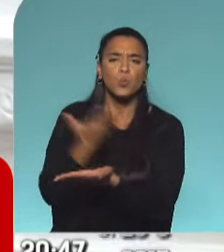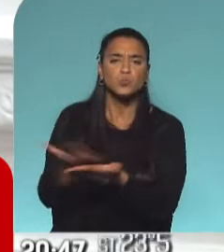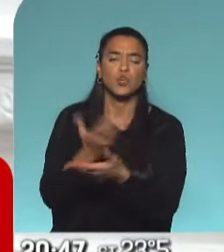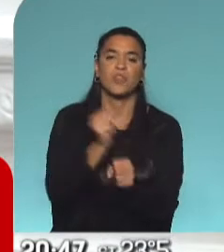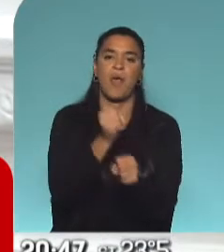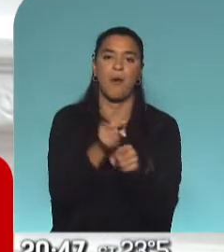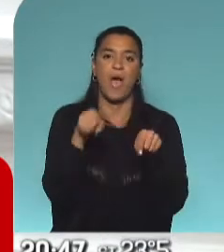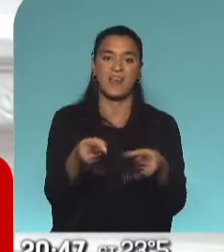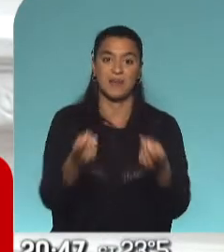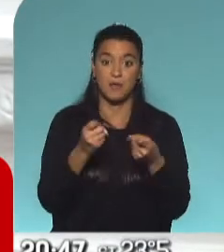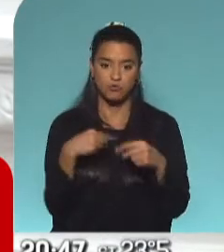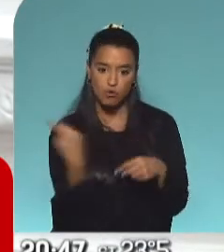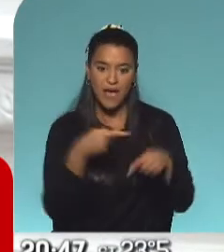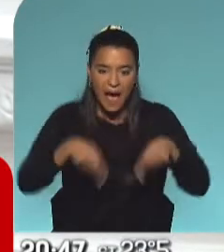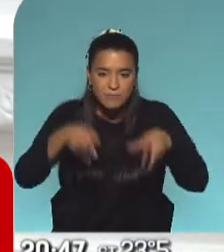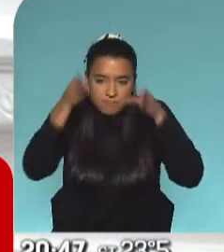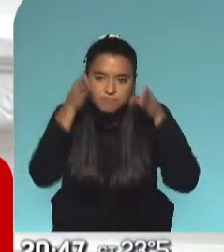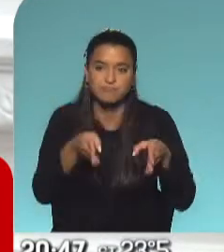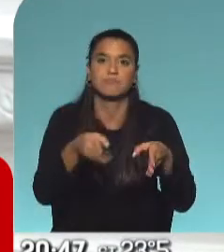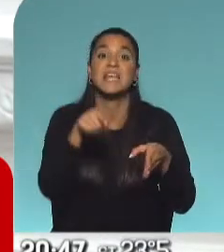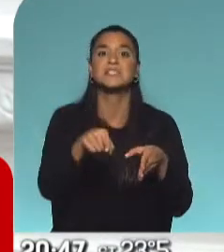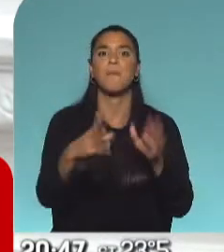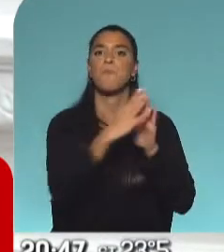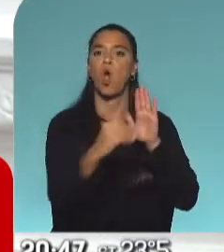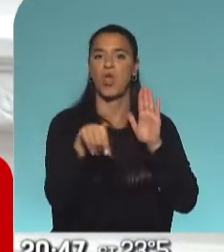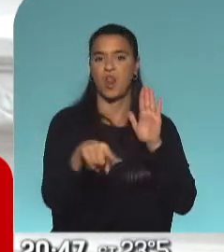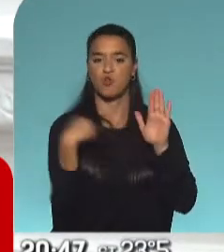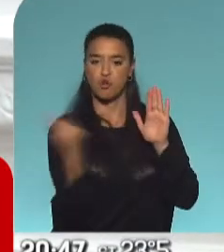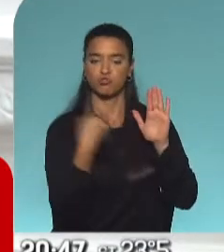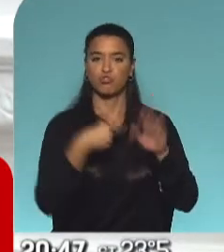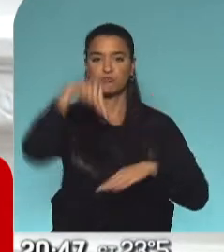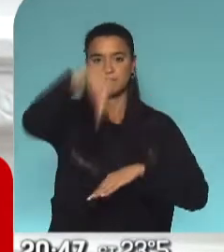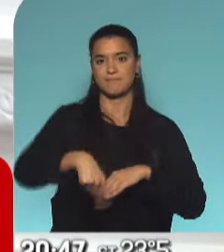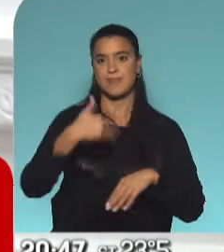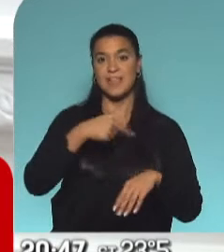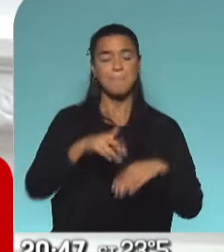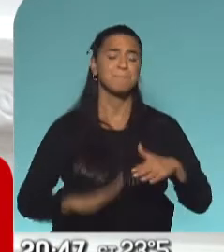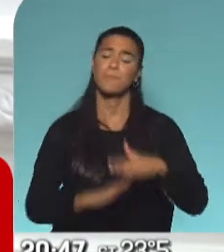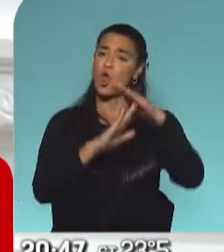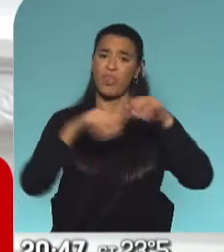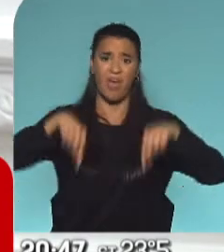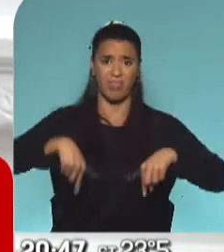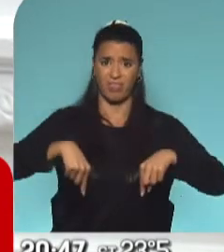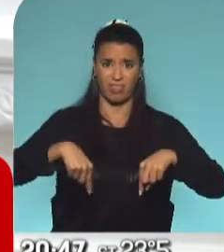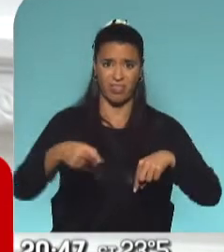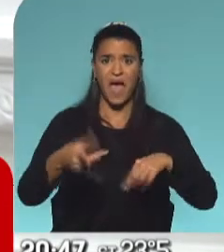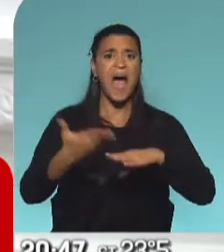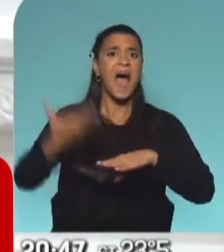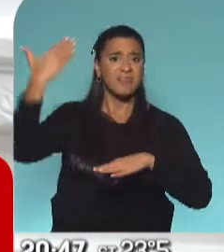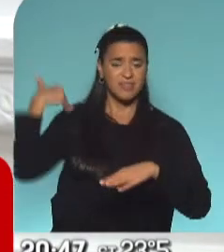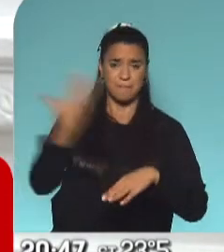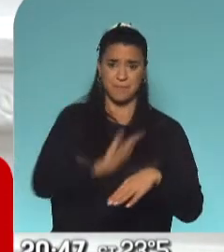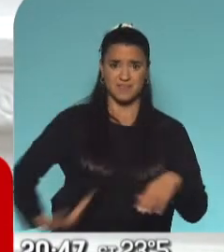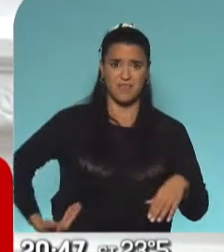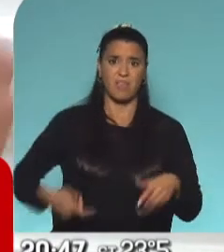trabajo, y ahí es donde tenemos que apuntar. Este es el modelo que nosotros tenemos que instaurar. Esta era la prioridad que se había fijado el presidente